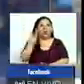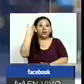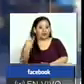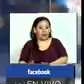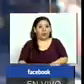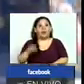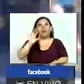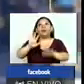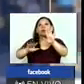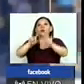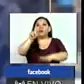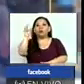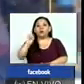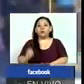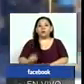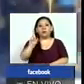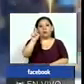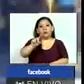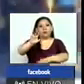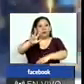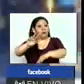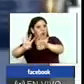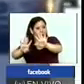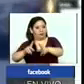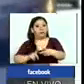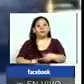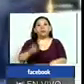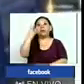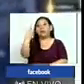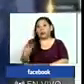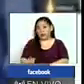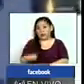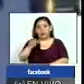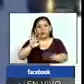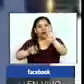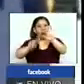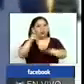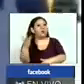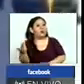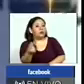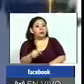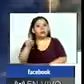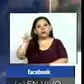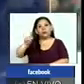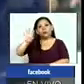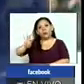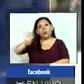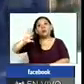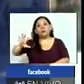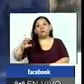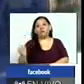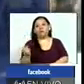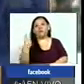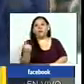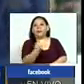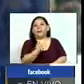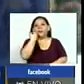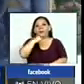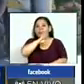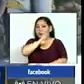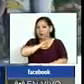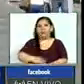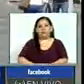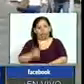octubre con 139 casos nuevos, mientras que el 12 de este mes fueron 145 nuevos contagios.